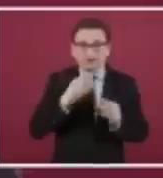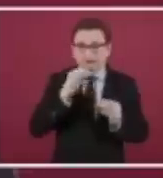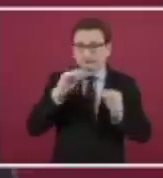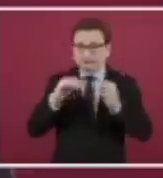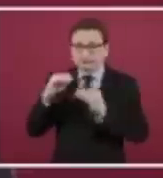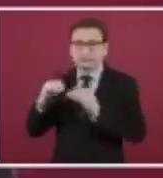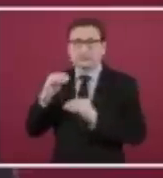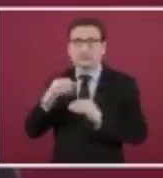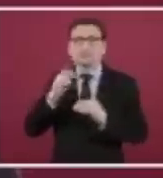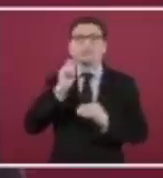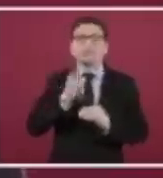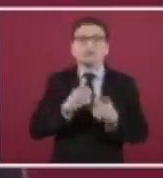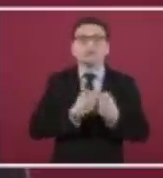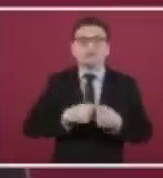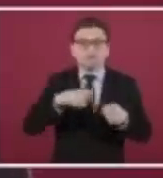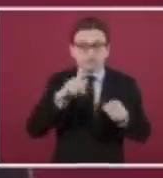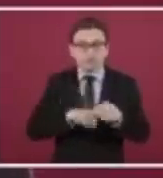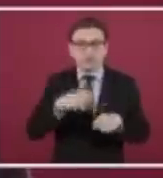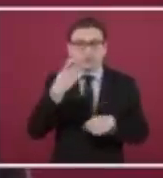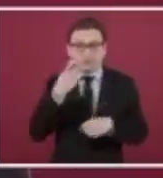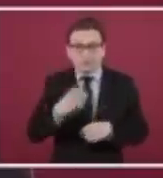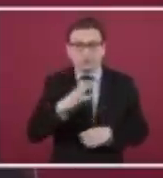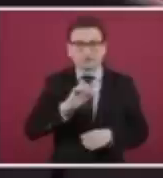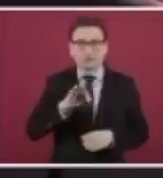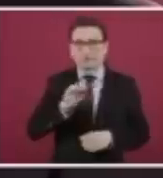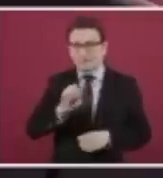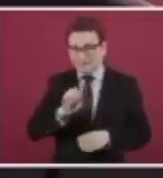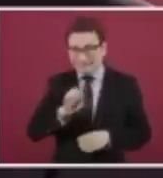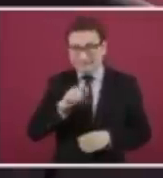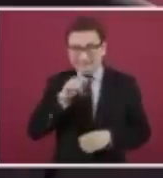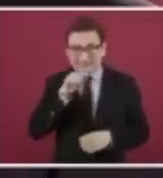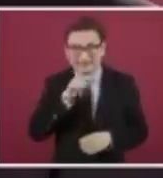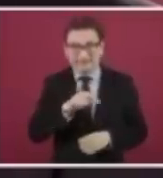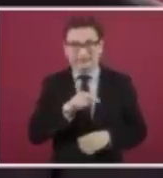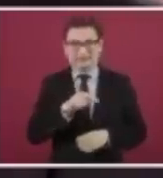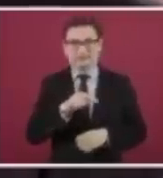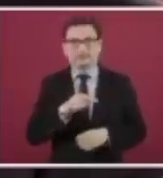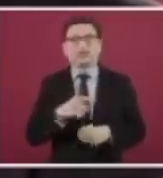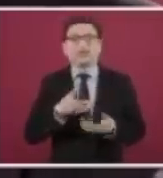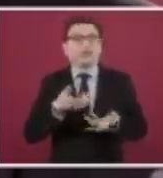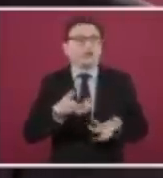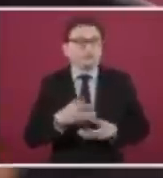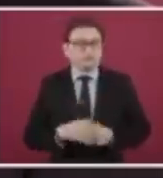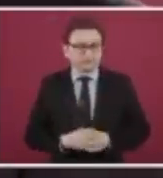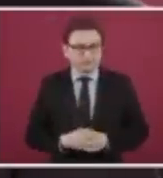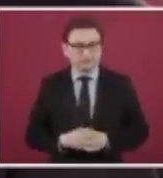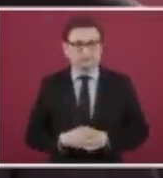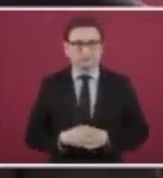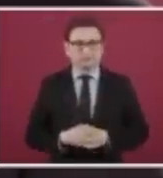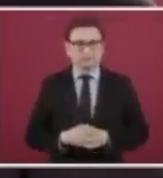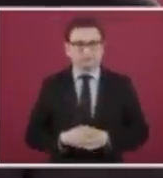Entonces, fue la Comisión Federal de Electricidad la que electrificó